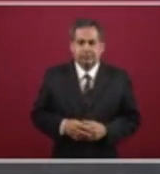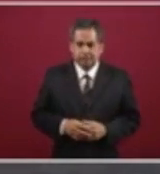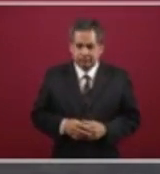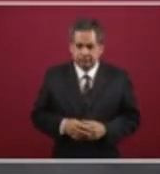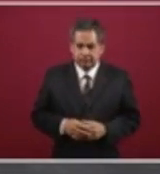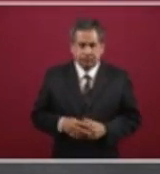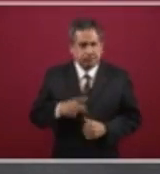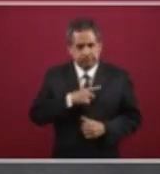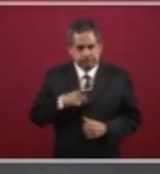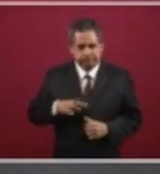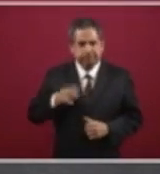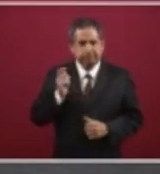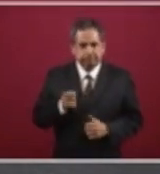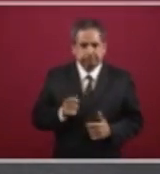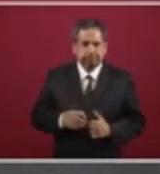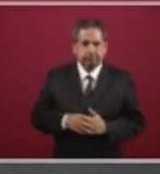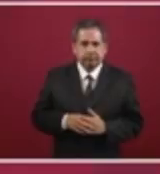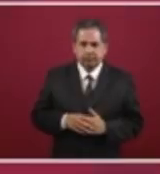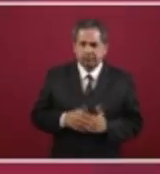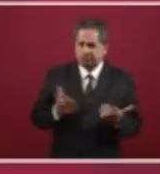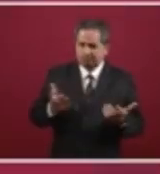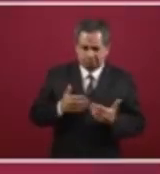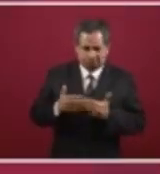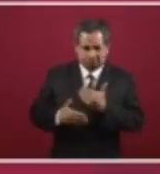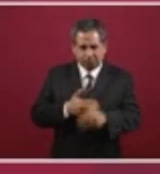Hay que actuar